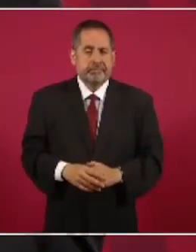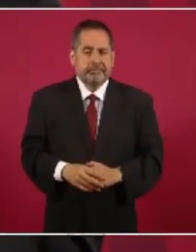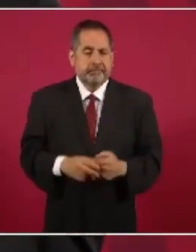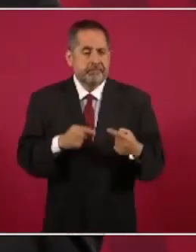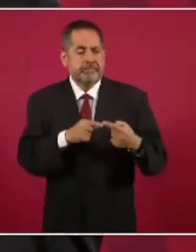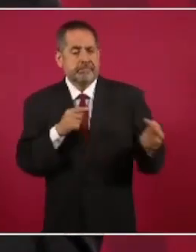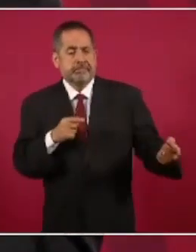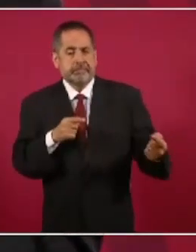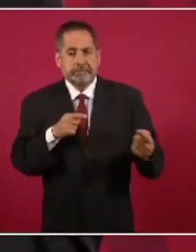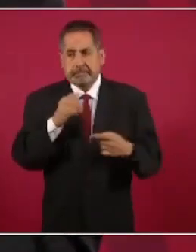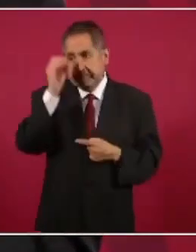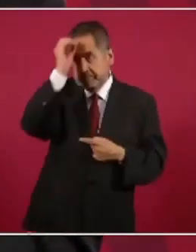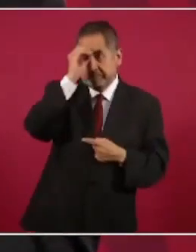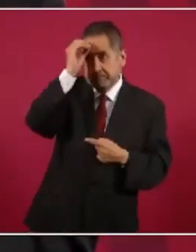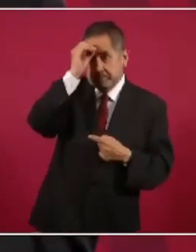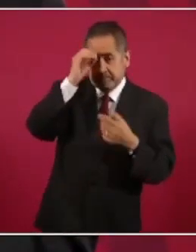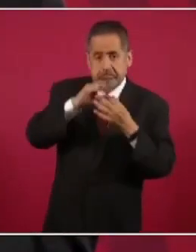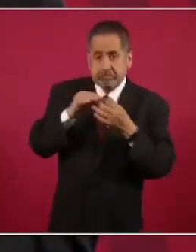opositores, conservadores